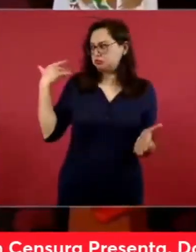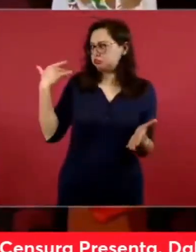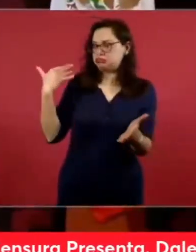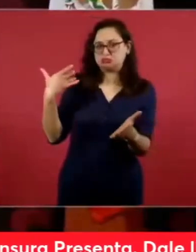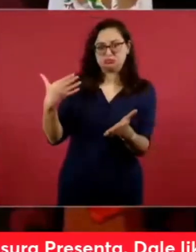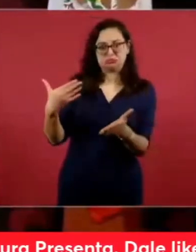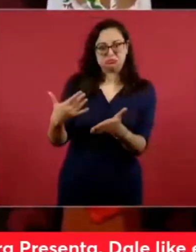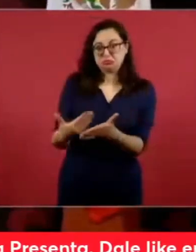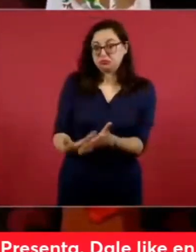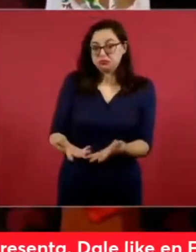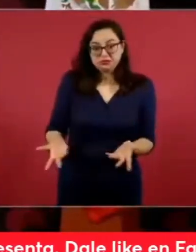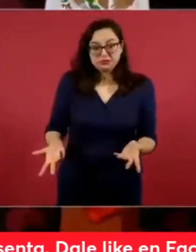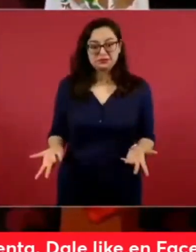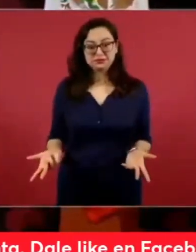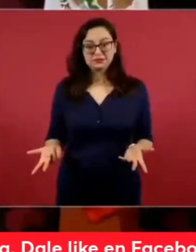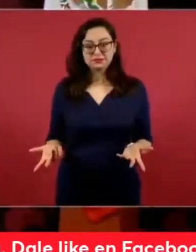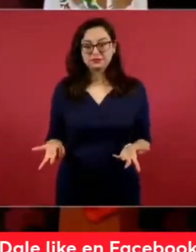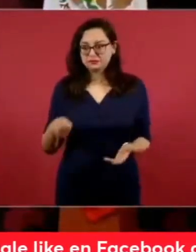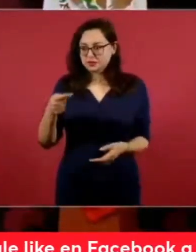son empresas lucrativas.